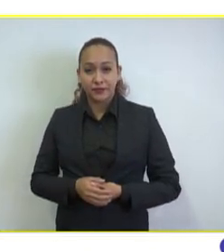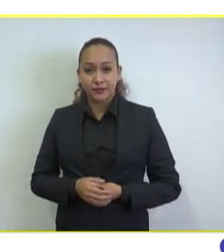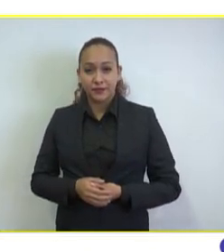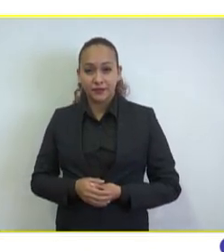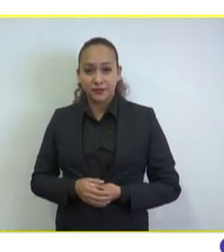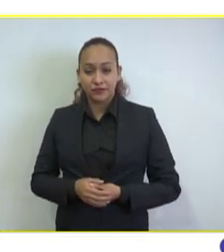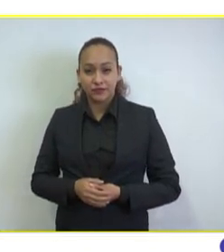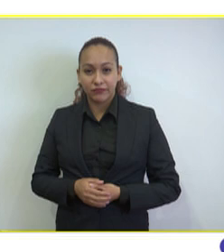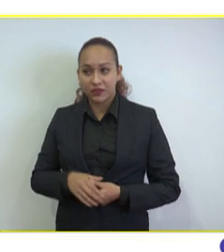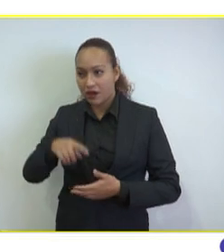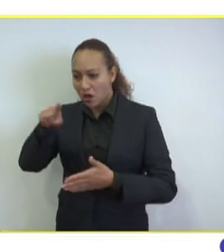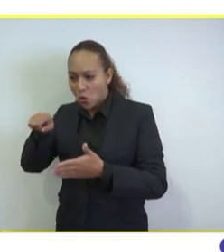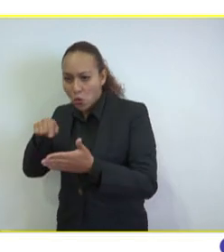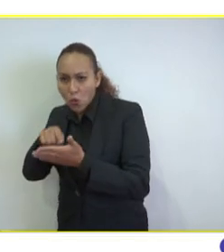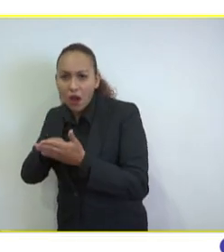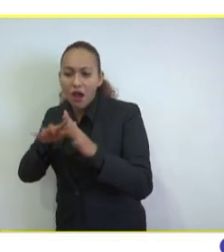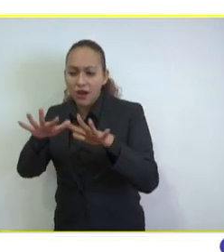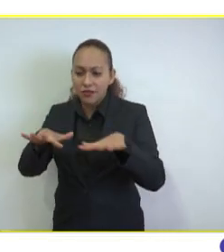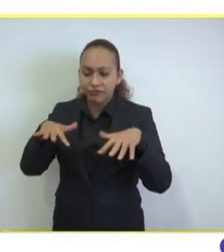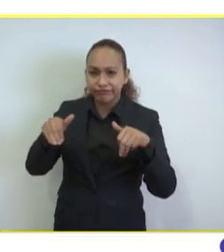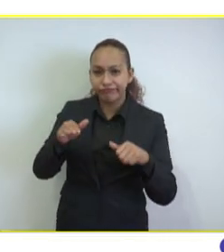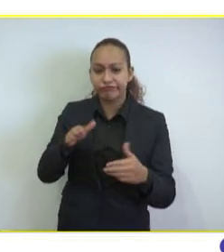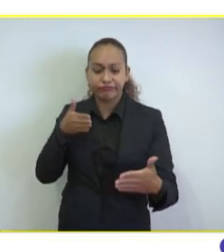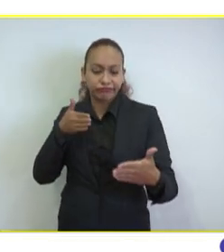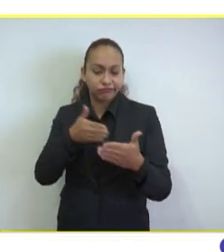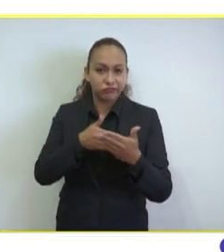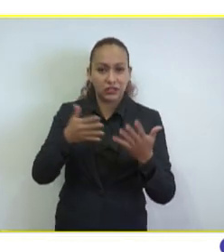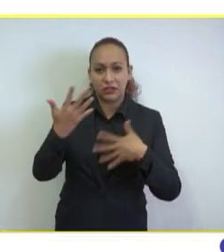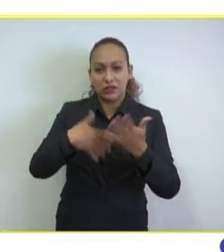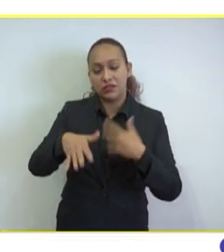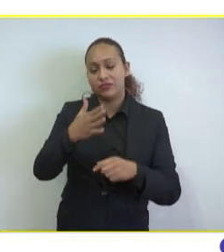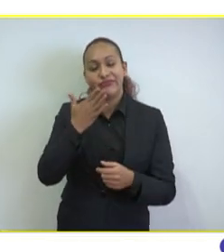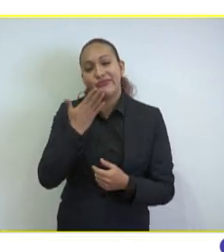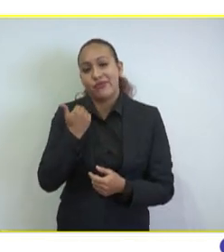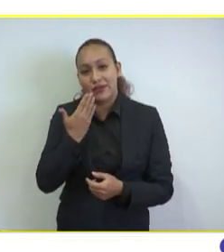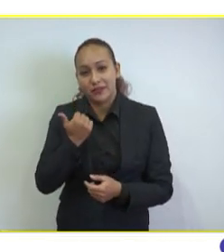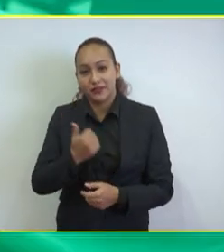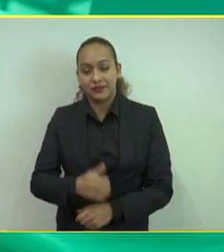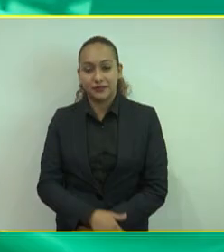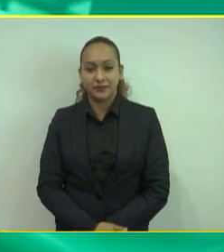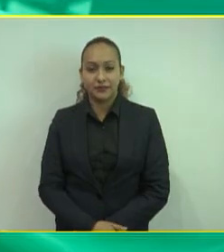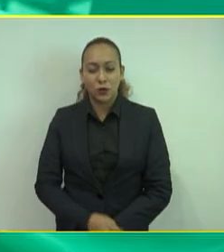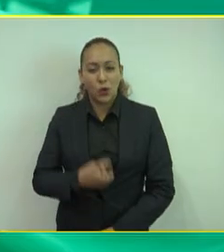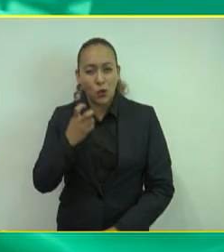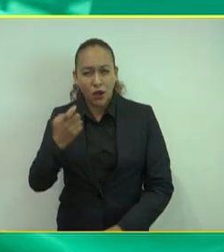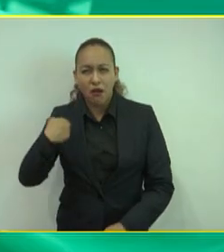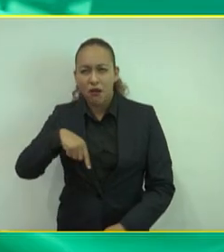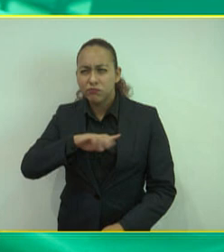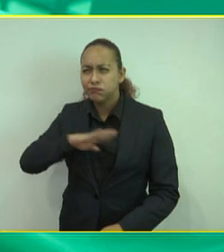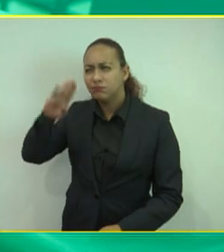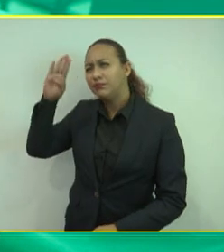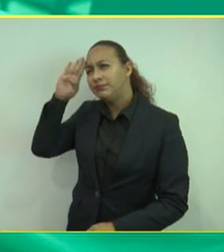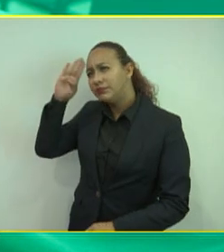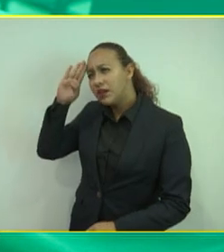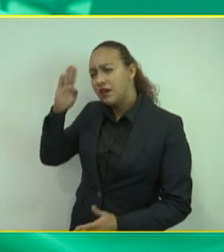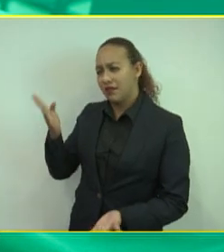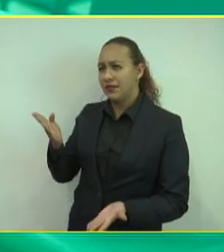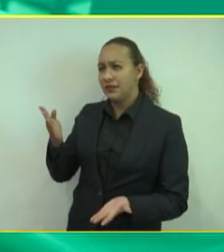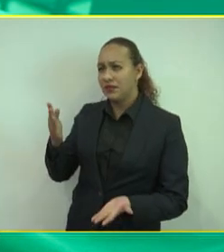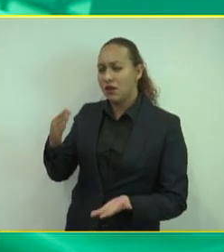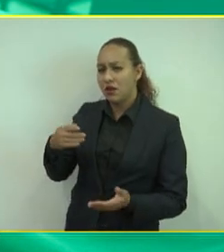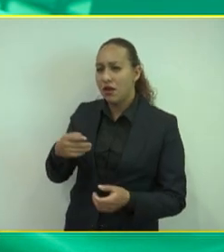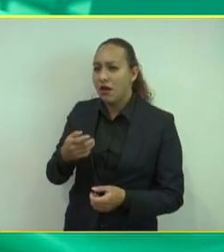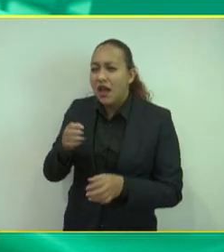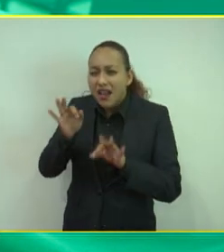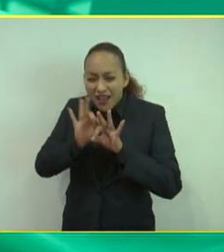diferentes convenciones en la lengua de señas mexicana. Por lo que nos hacemos la pregunta de ¿por qué es